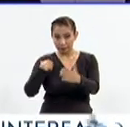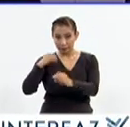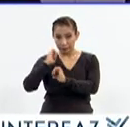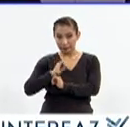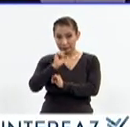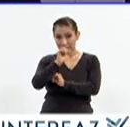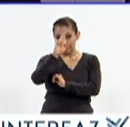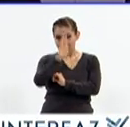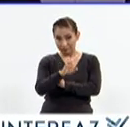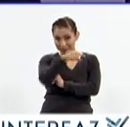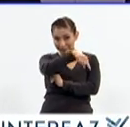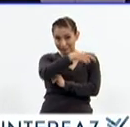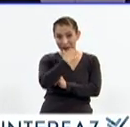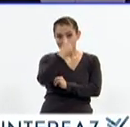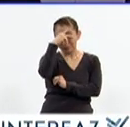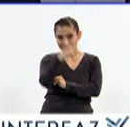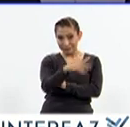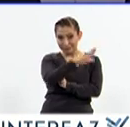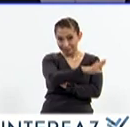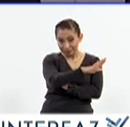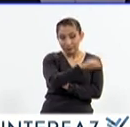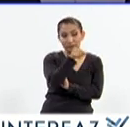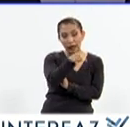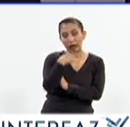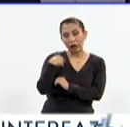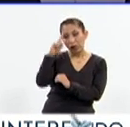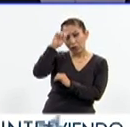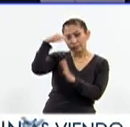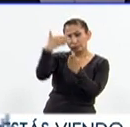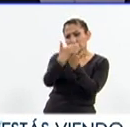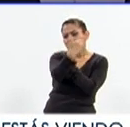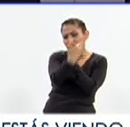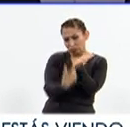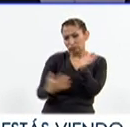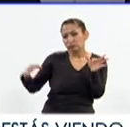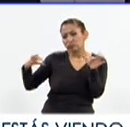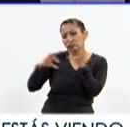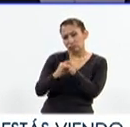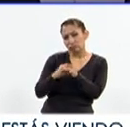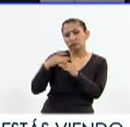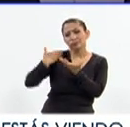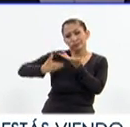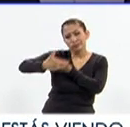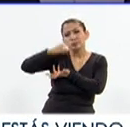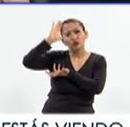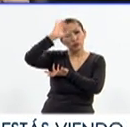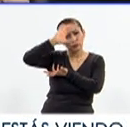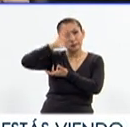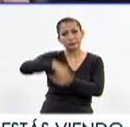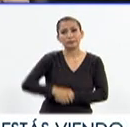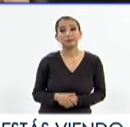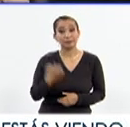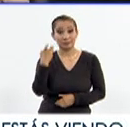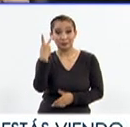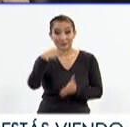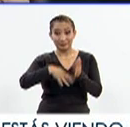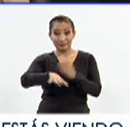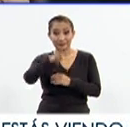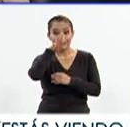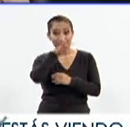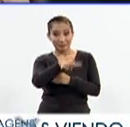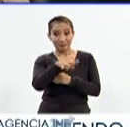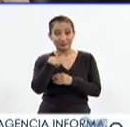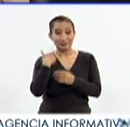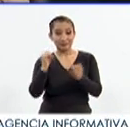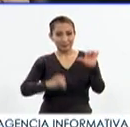canciller Marcelo Ebrard. Él ha propuesto un impulso a la diplomacia cultural. Para este